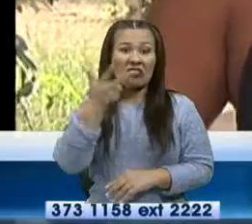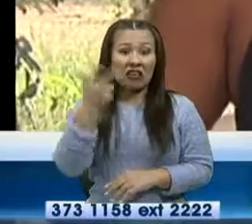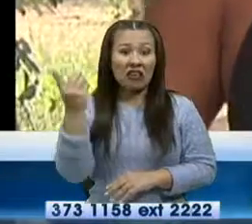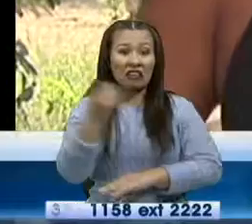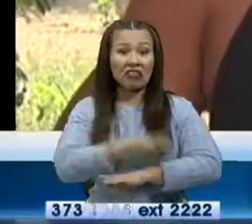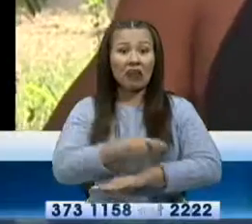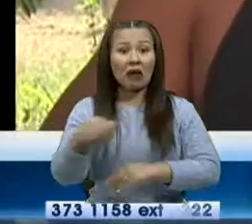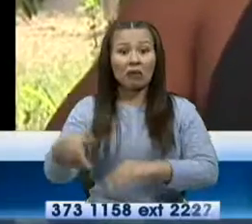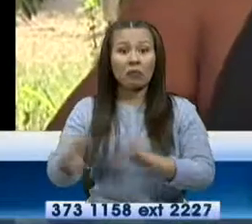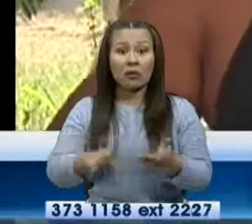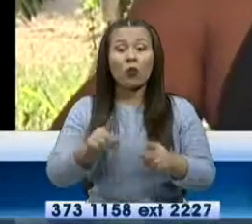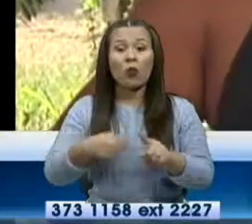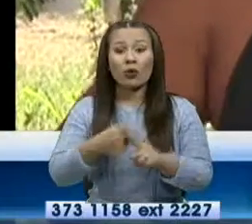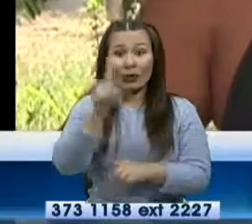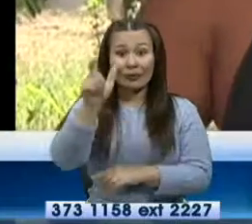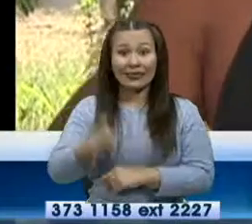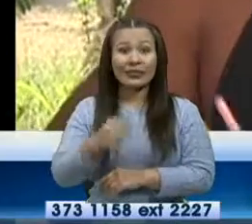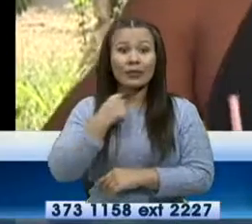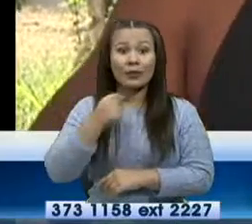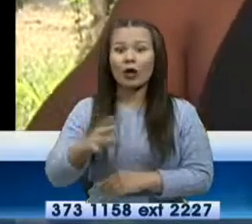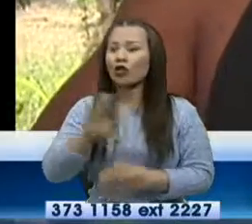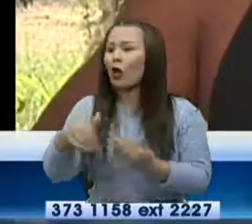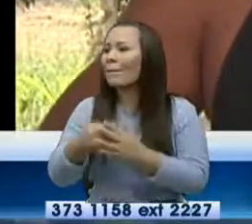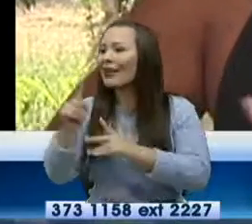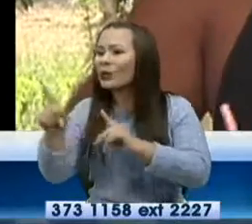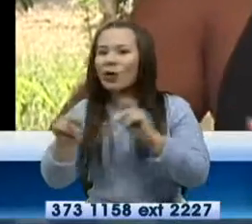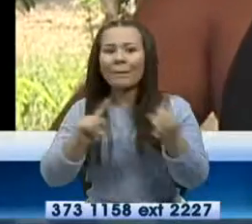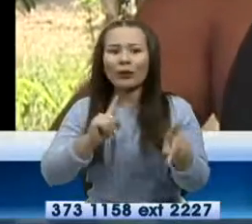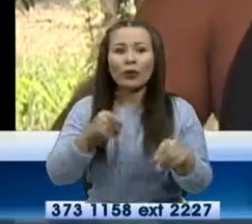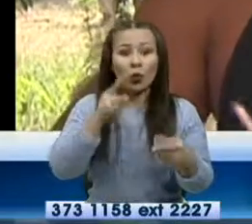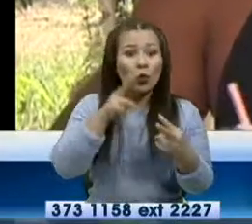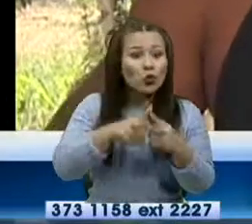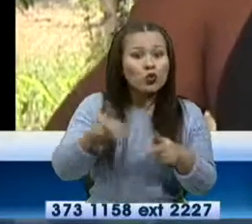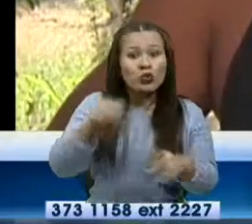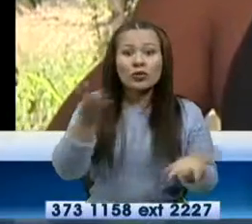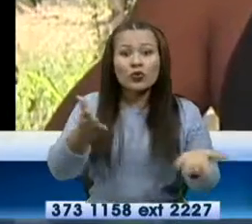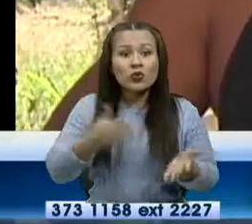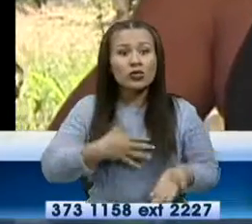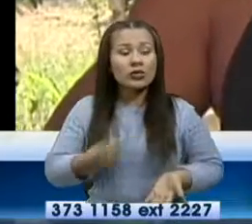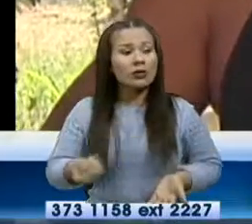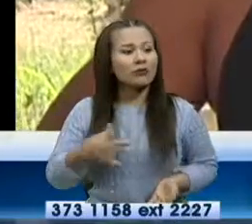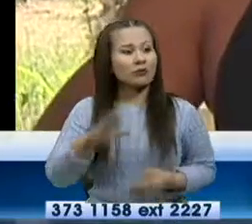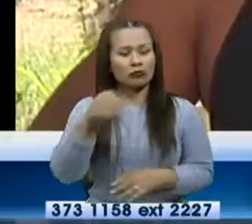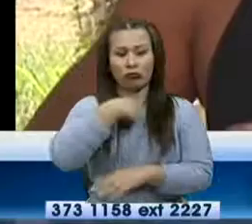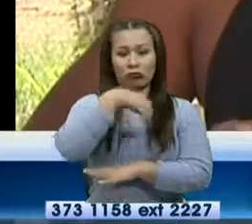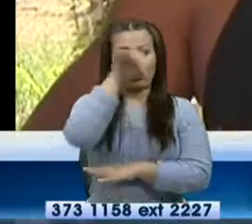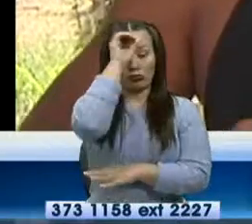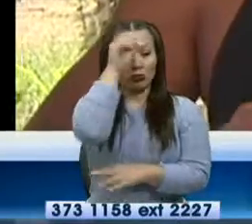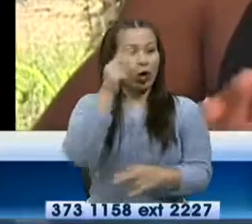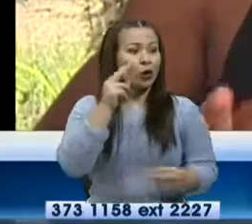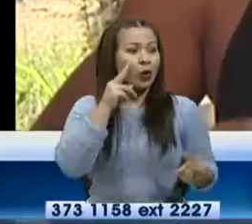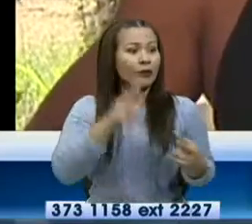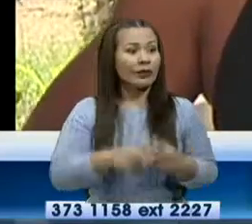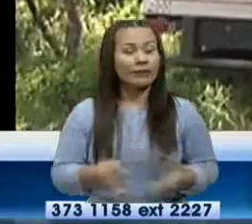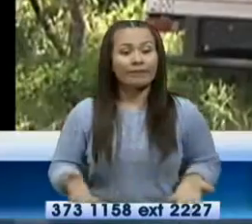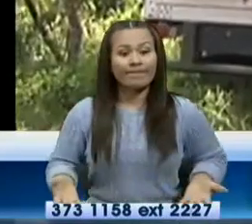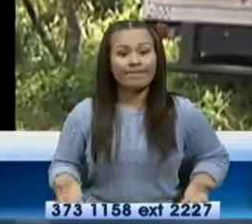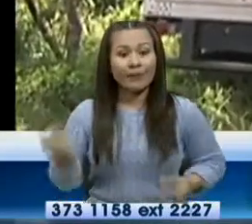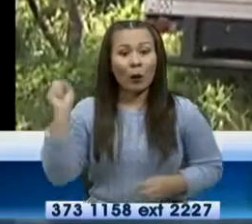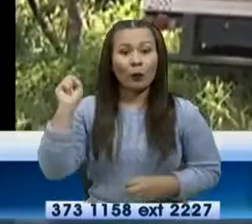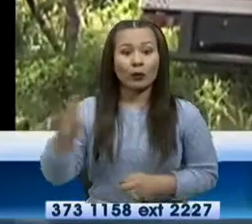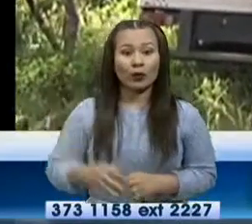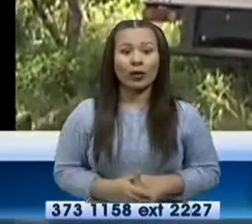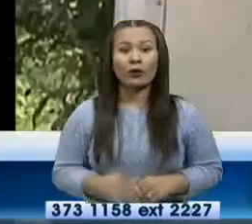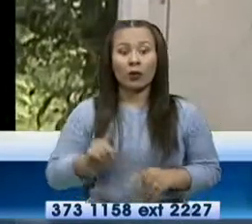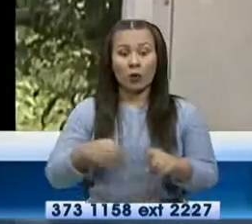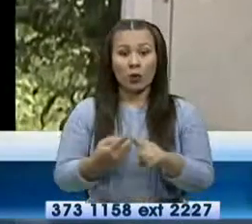nadie, cuando alguien se desaparece, alguien comienza a preguntar si lo ha visto, no, nada. Parece que lo han venido a dejar botado. Llegamos